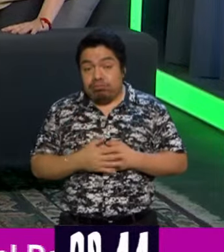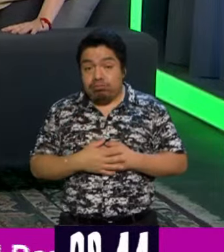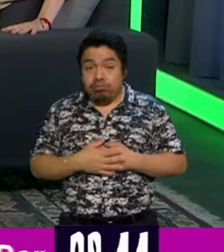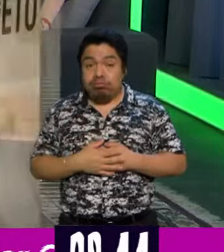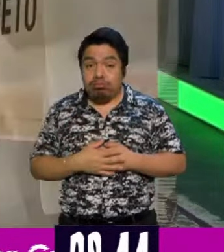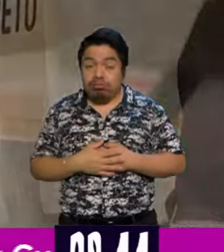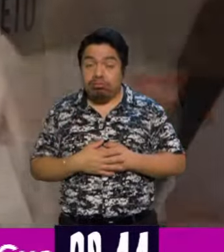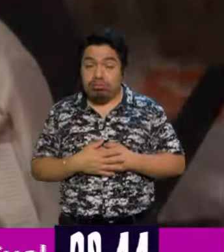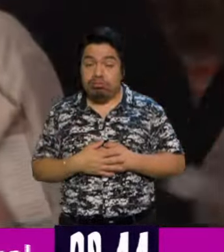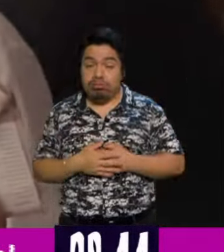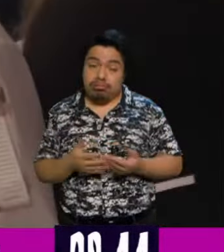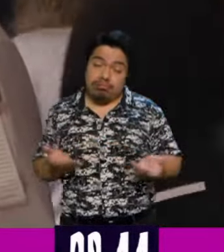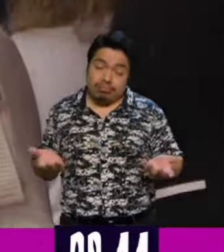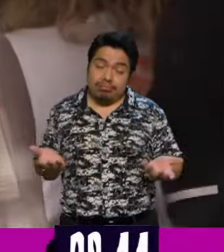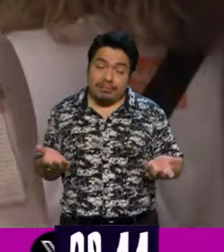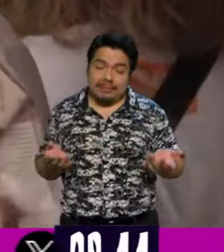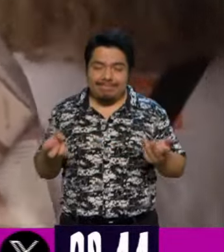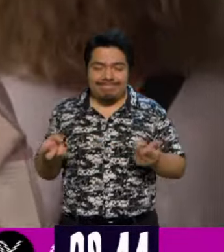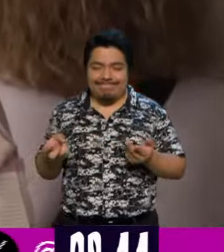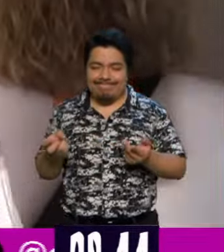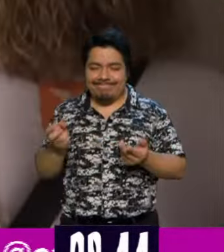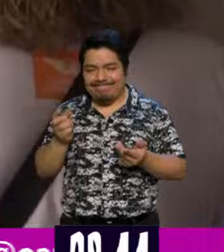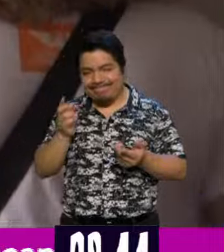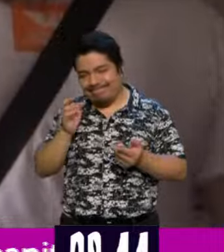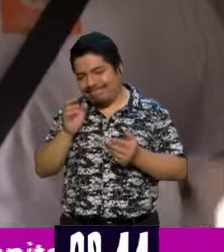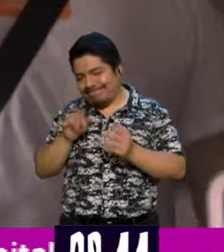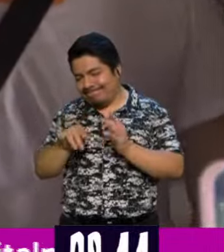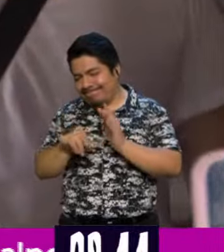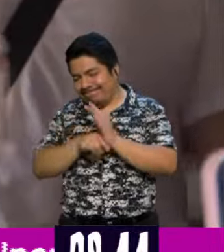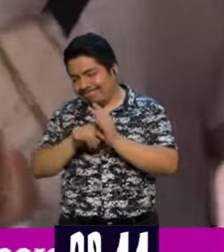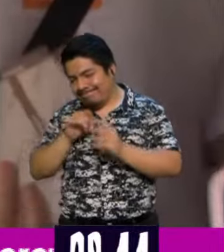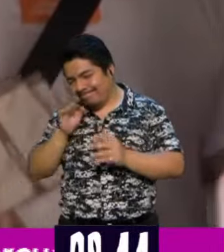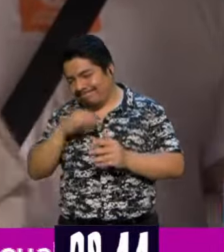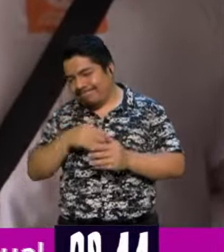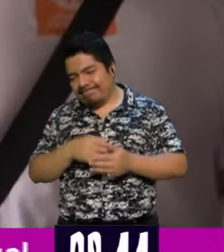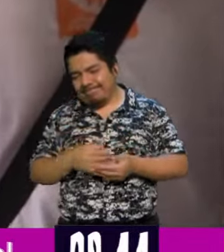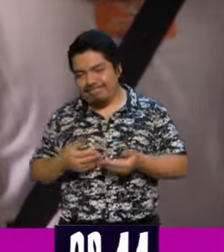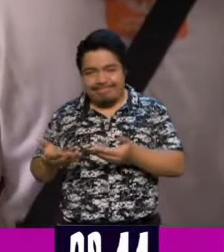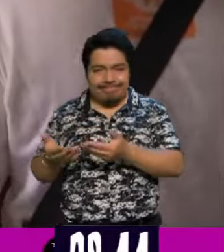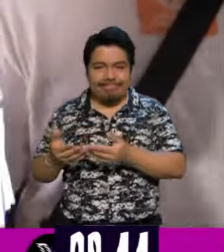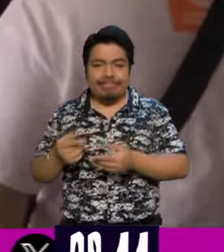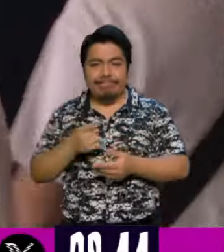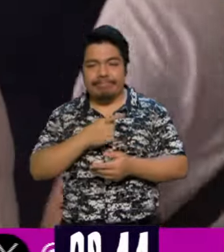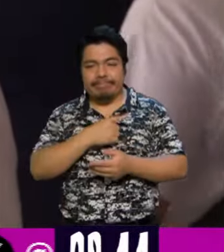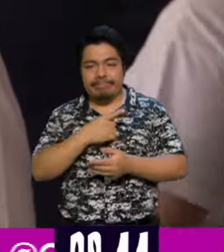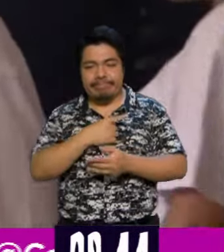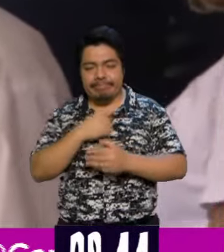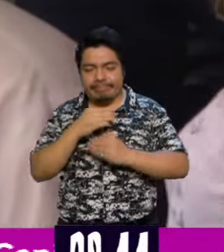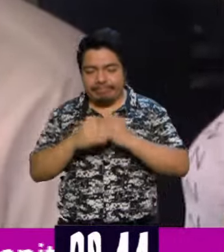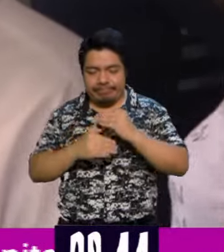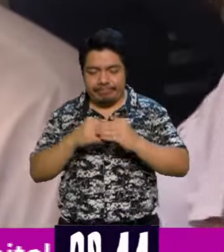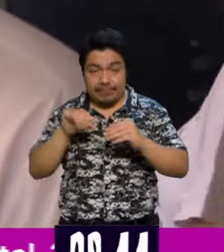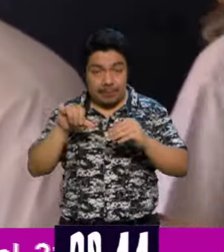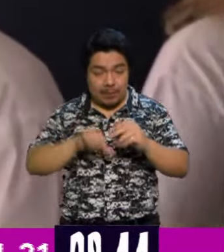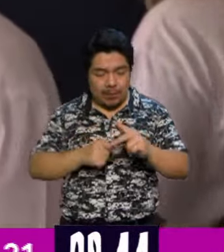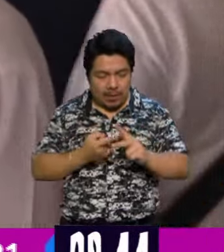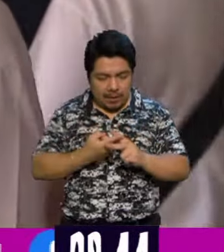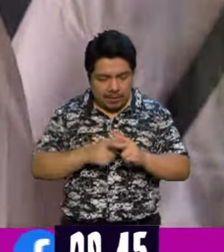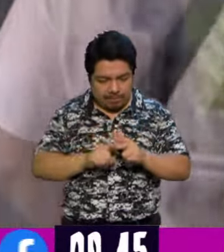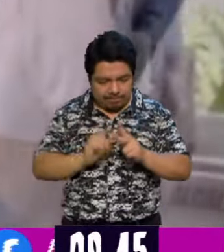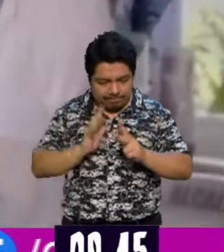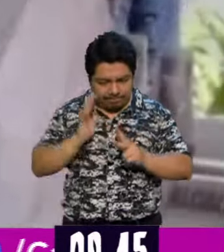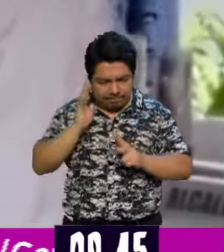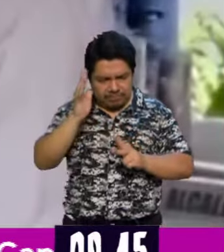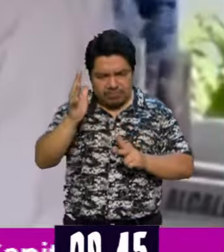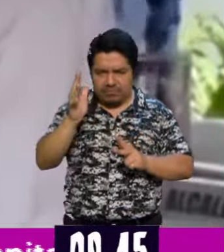me parece que es un desacierto y que tiene que ver ya con el futuro que se construye desde hoy. ¿Y qué futuro